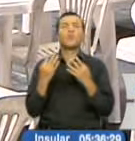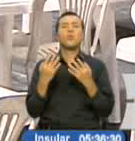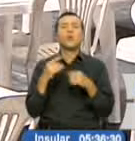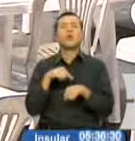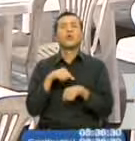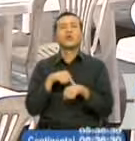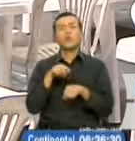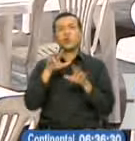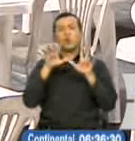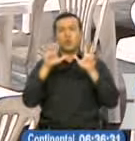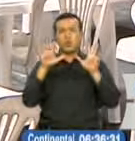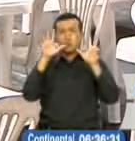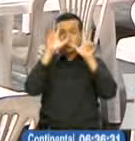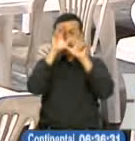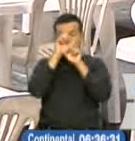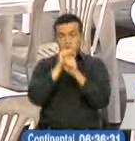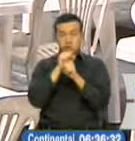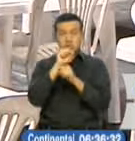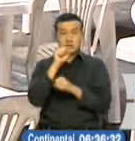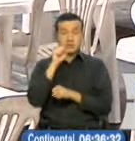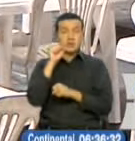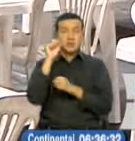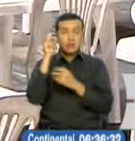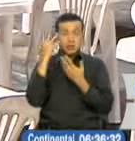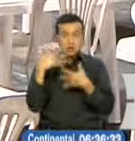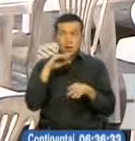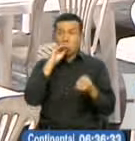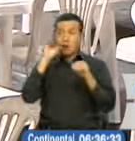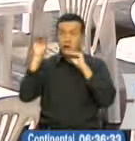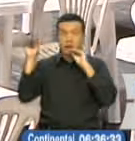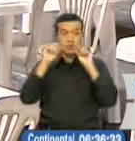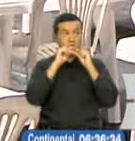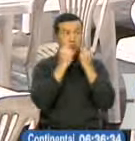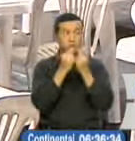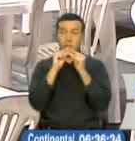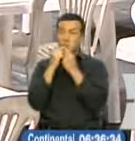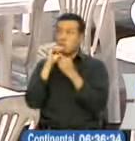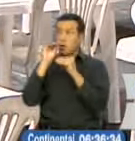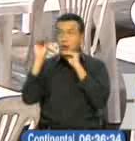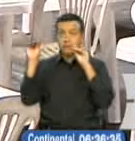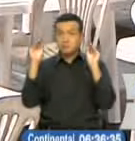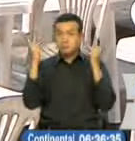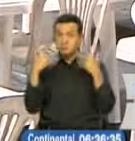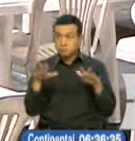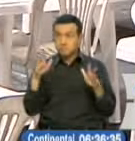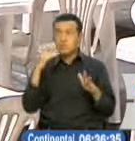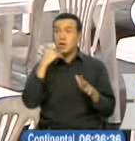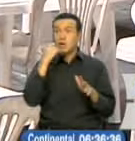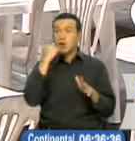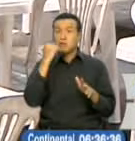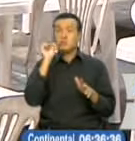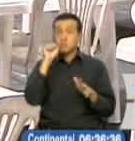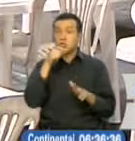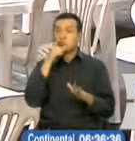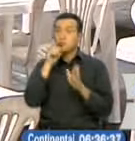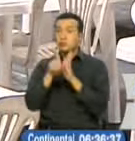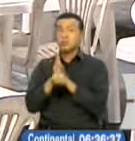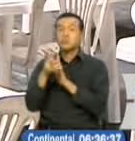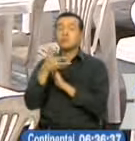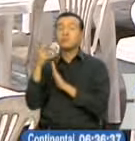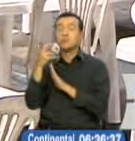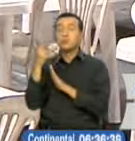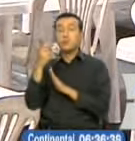martes, tras lo cual se notificará a las respectivas organizaciones políticas, las cuales aún están habilitadas de presentar otros recursos como son